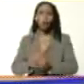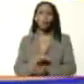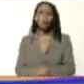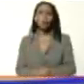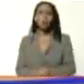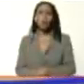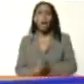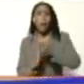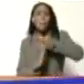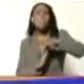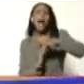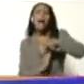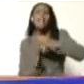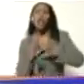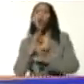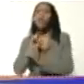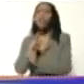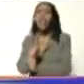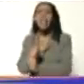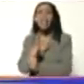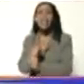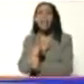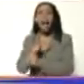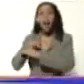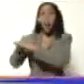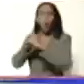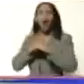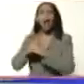basado en la confianza mutua y en la amistad